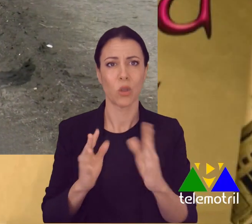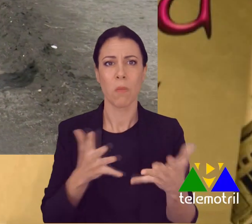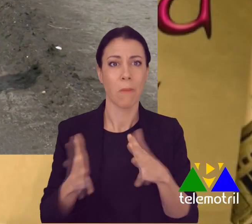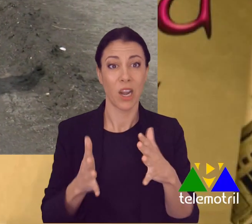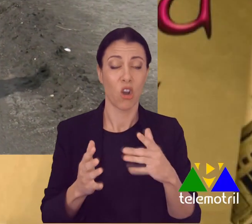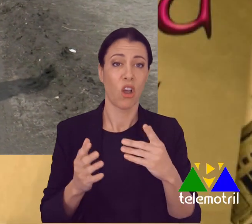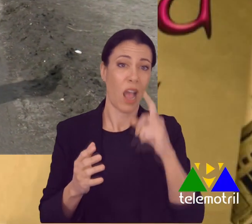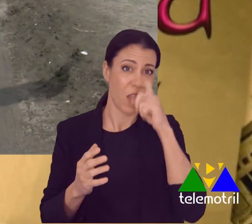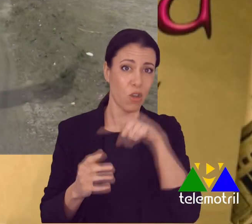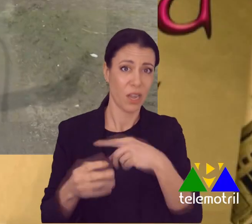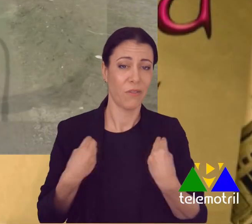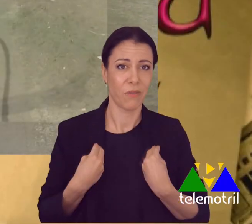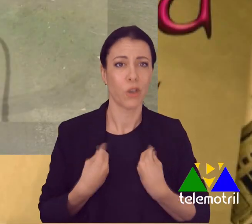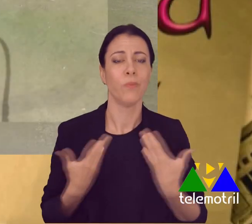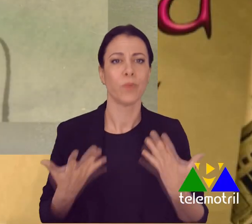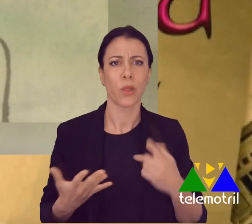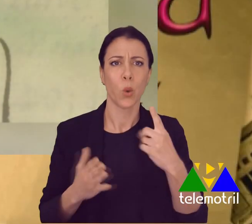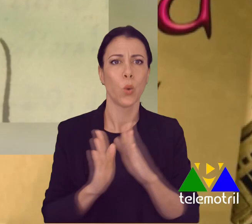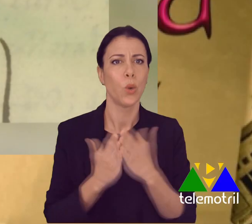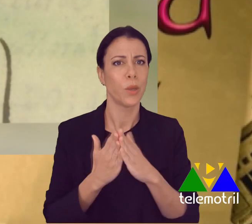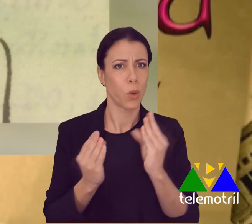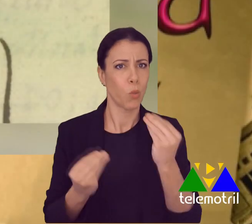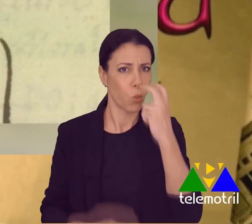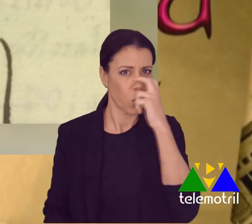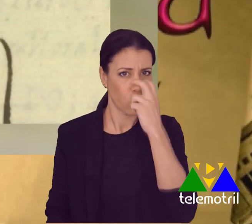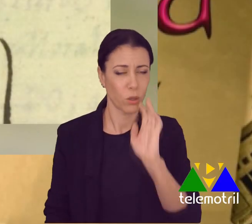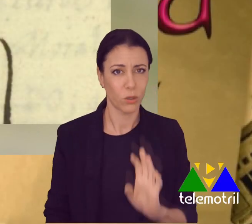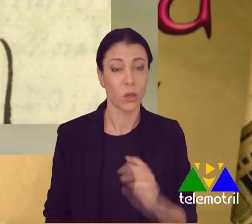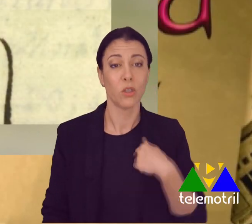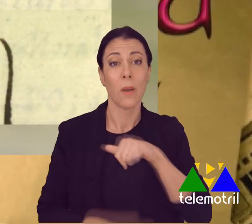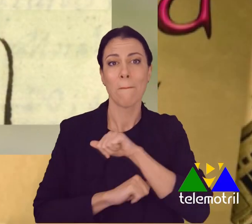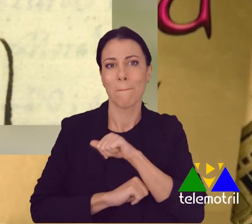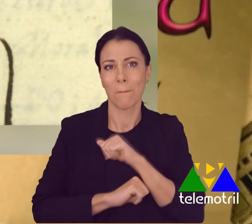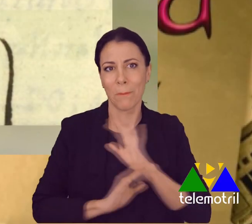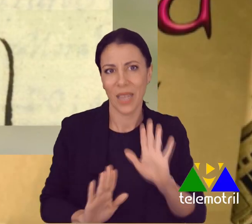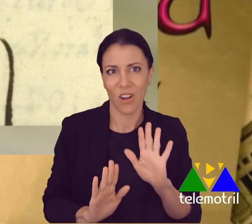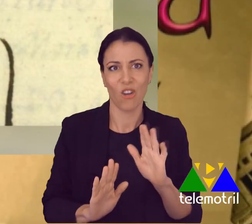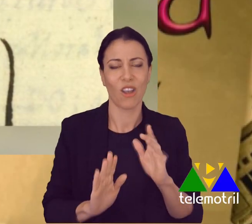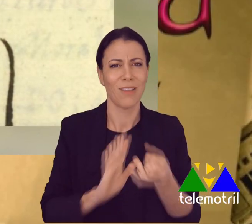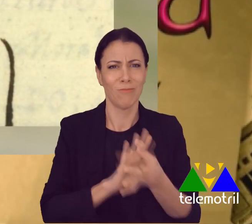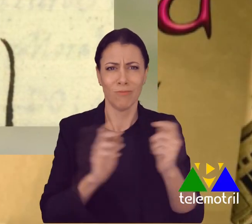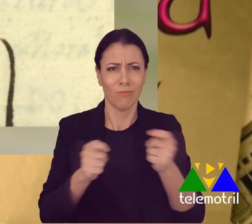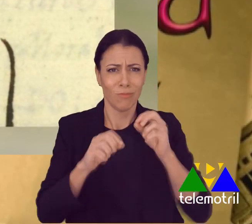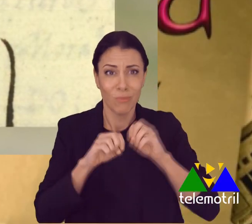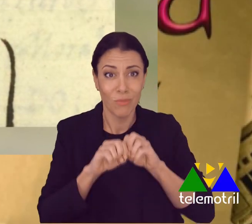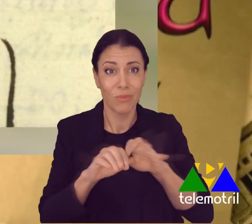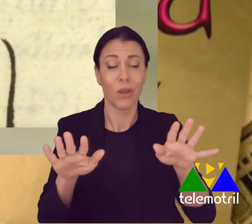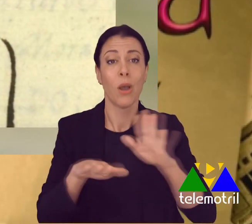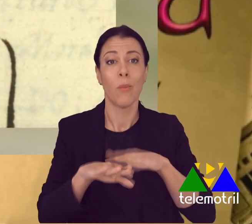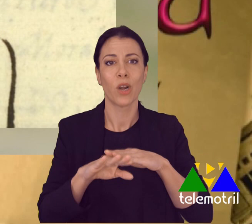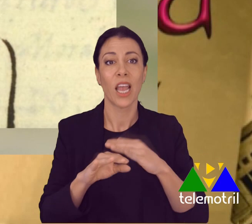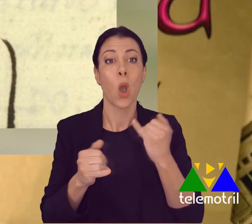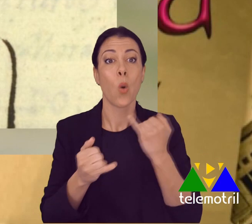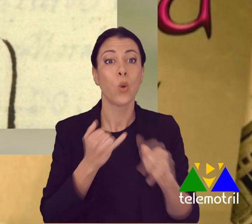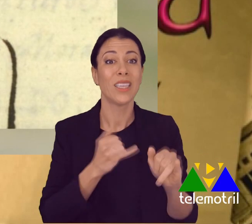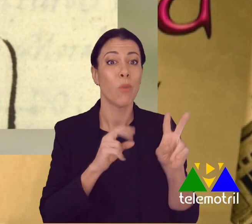años que él vivió. Y es un libro muy curioso, espero que alguna vez se edite. Yo he transcrito el último